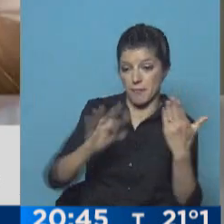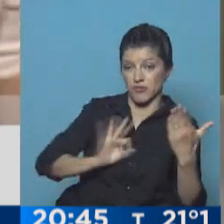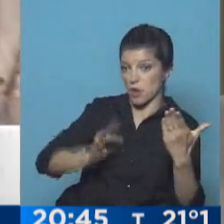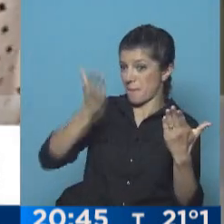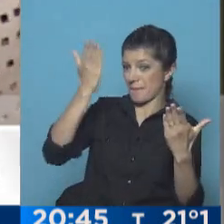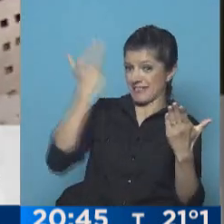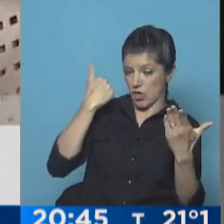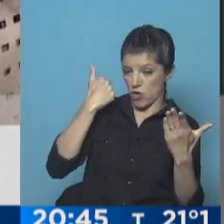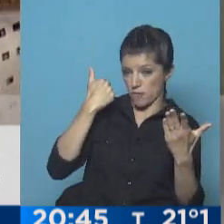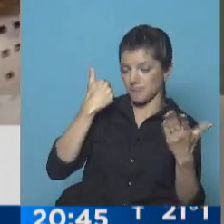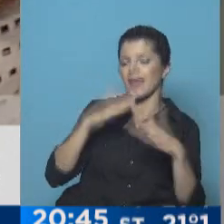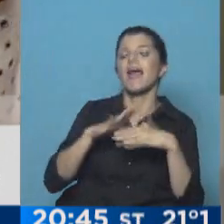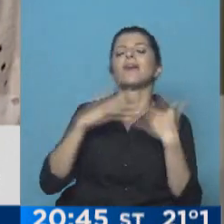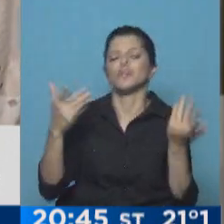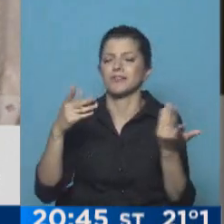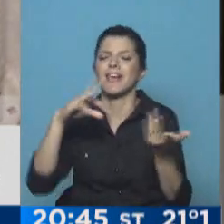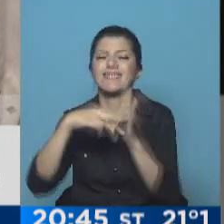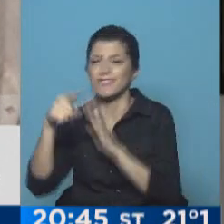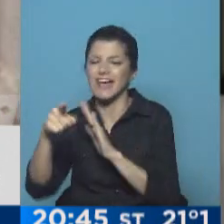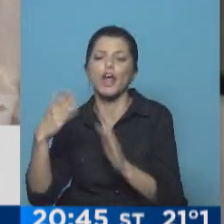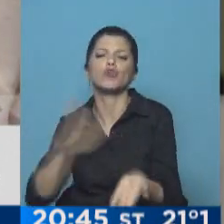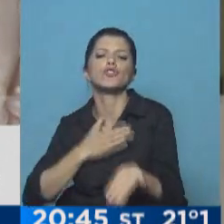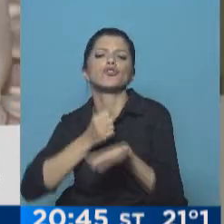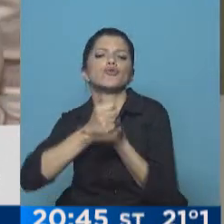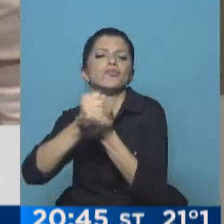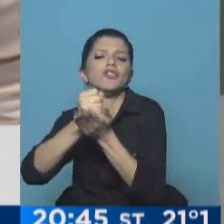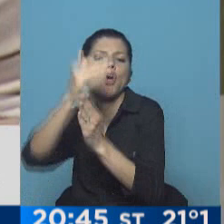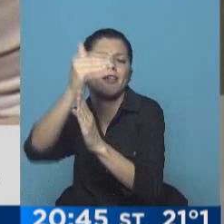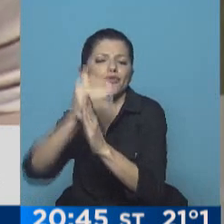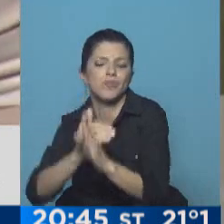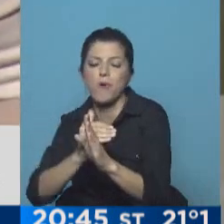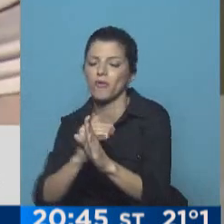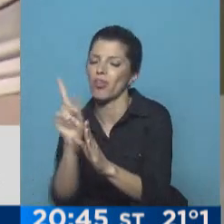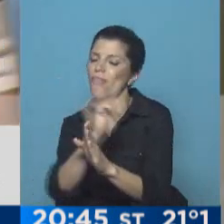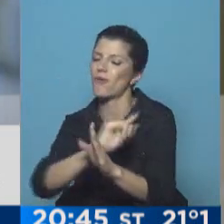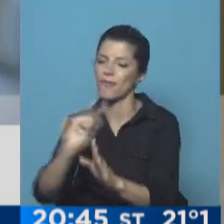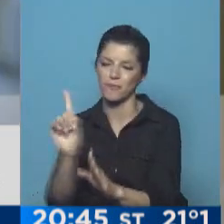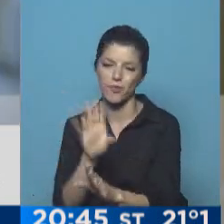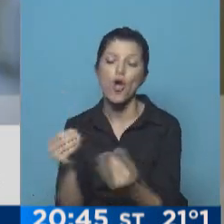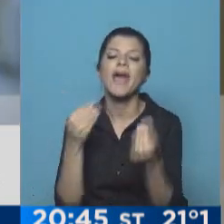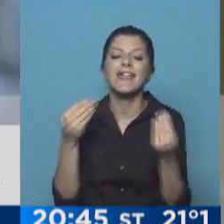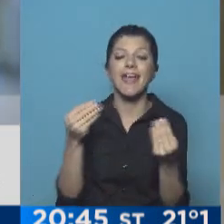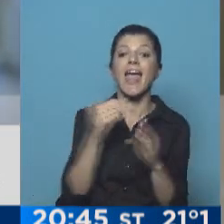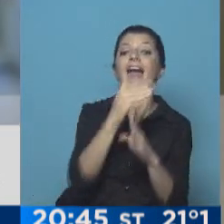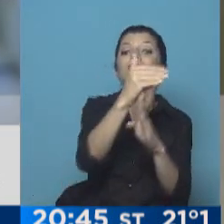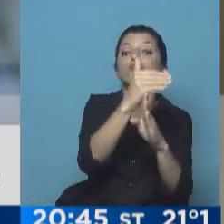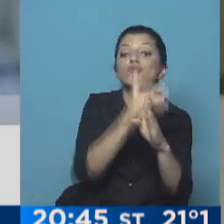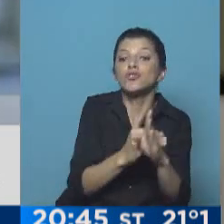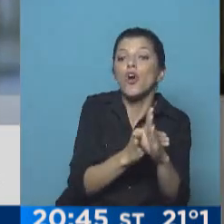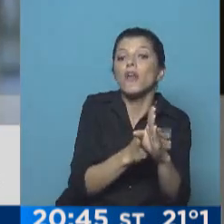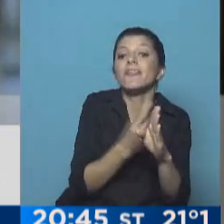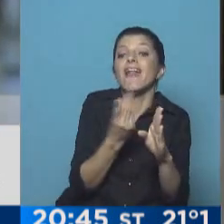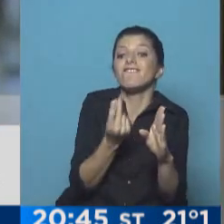no es que hubo reducción de los subsidios sino que hubo reducción del